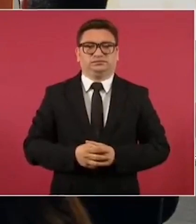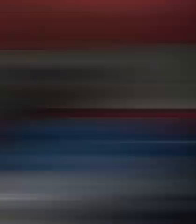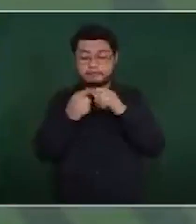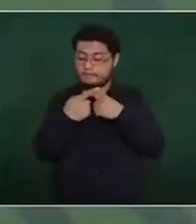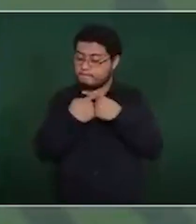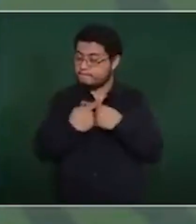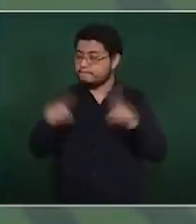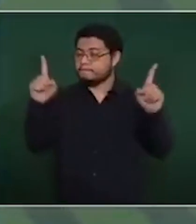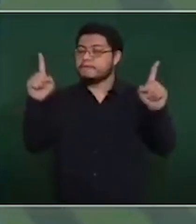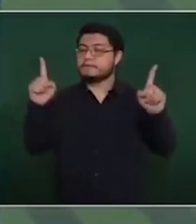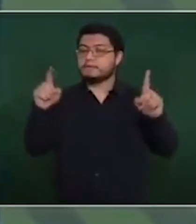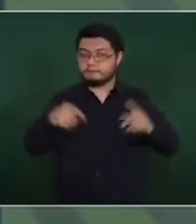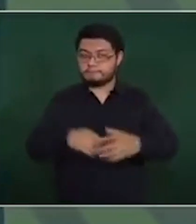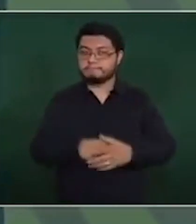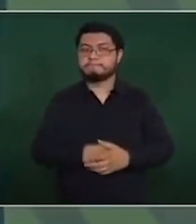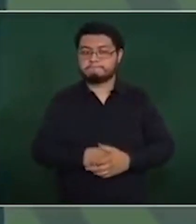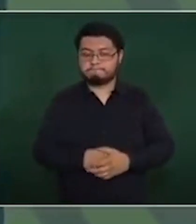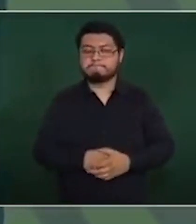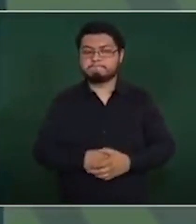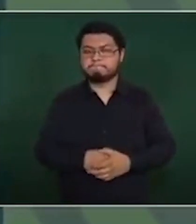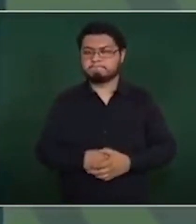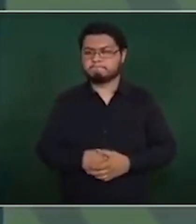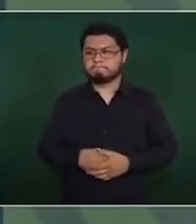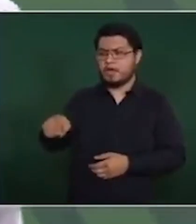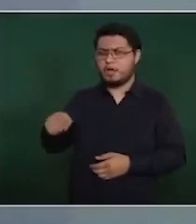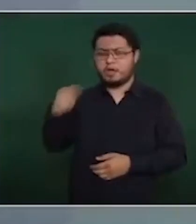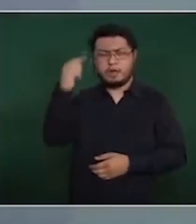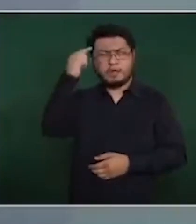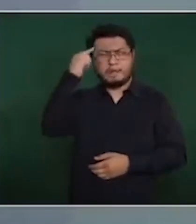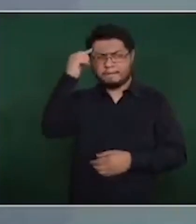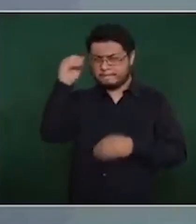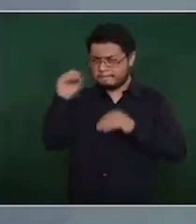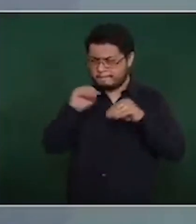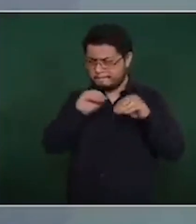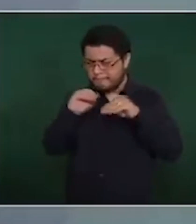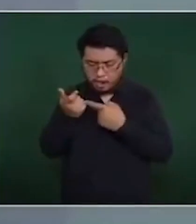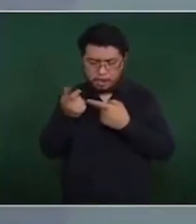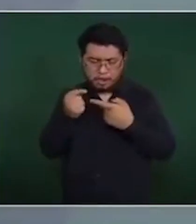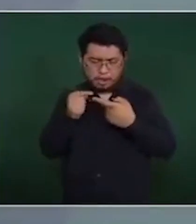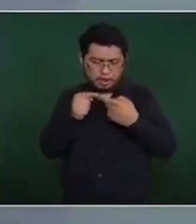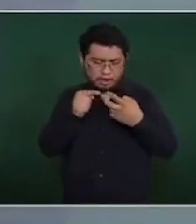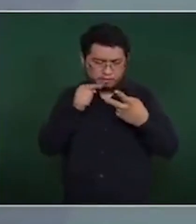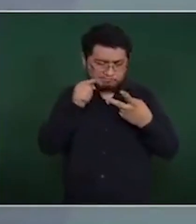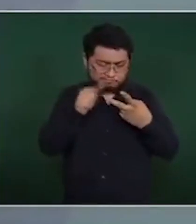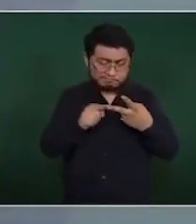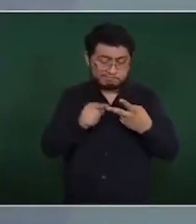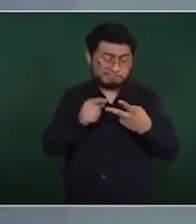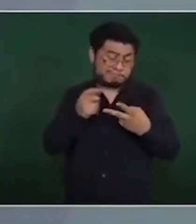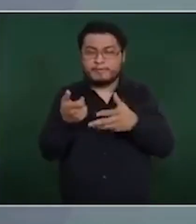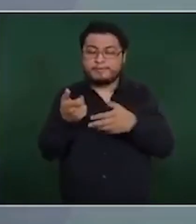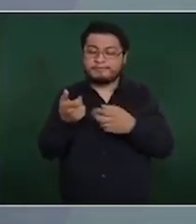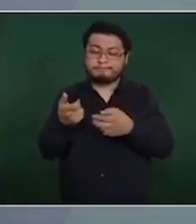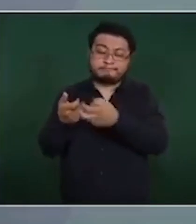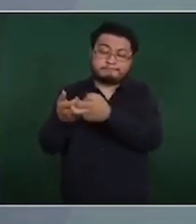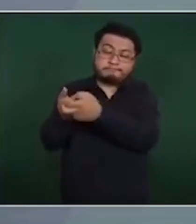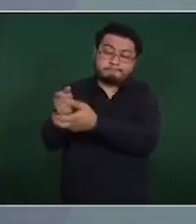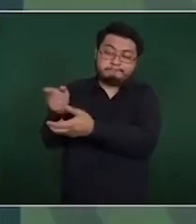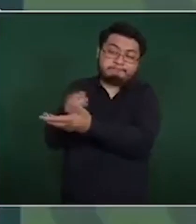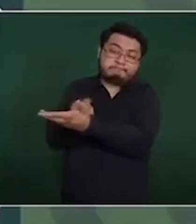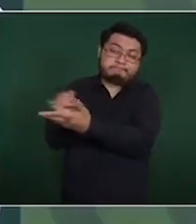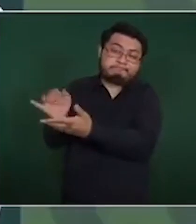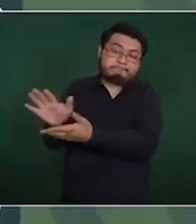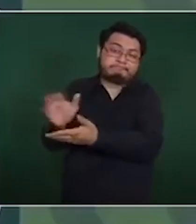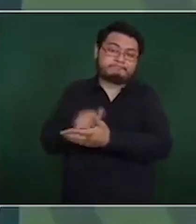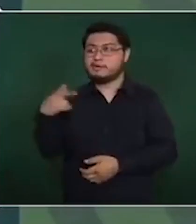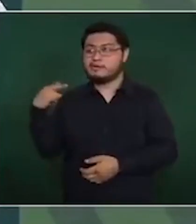cretinismo. A ellos los mueve el interés por el dinero, ese es su verdadero Dios, nada más que son